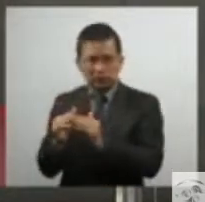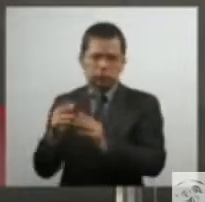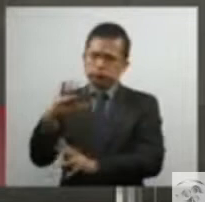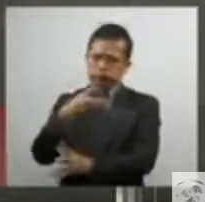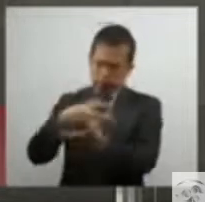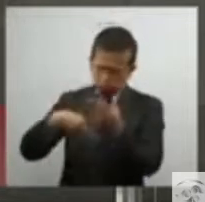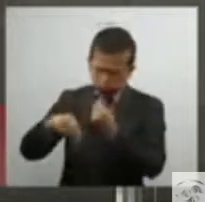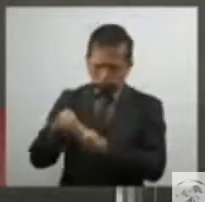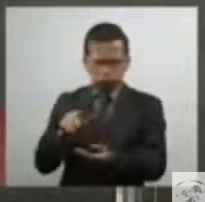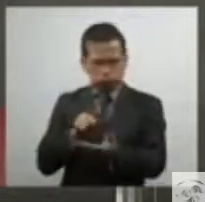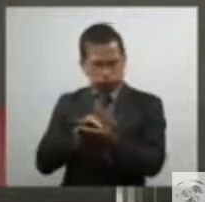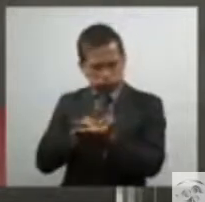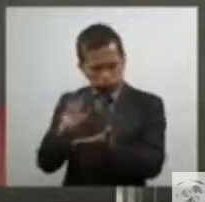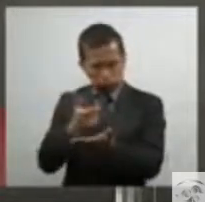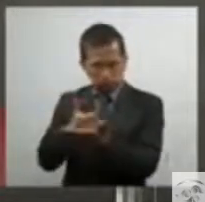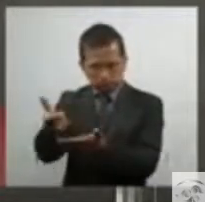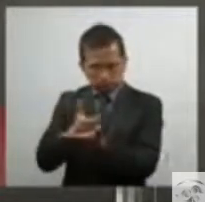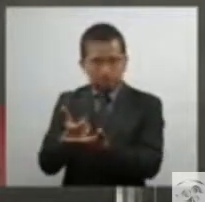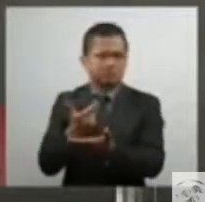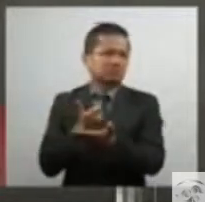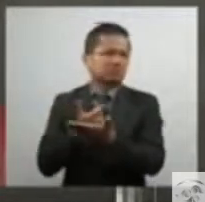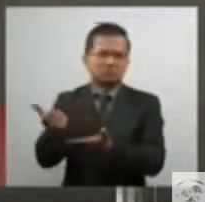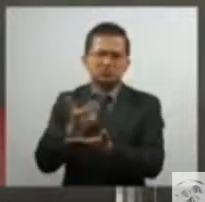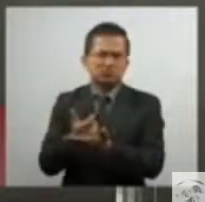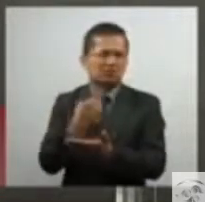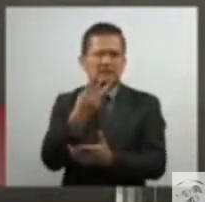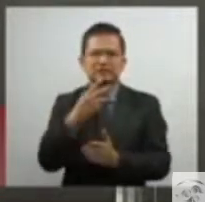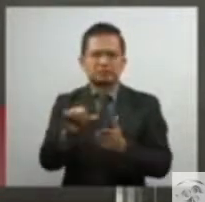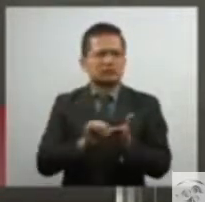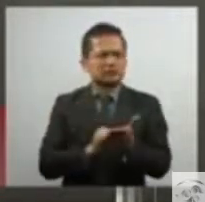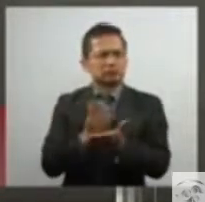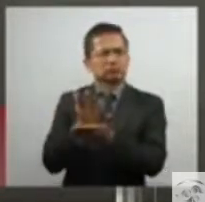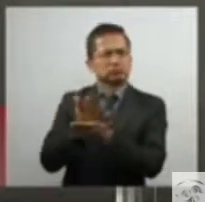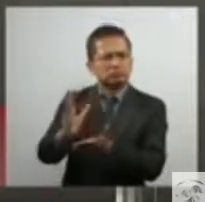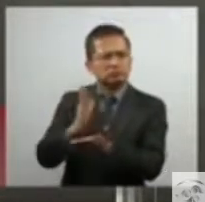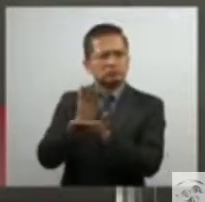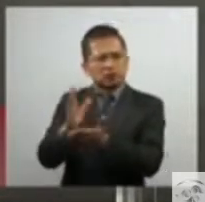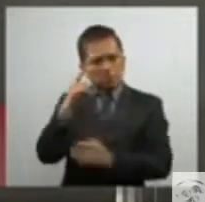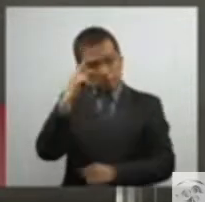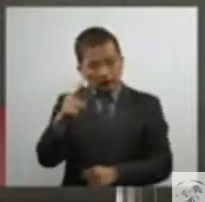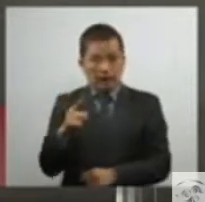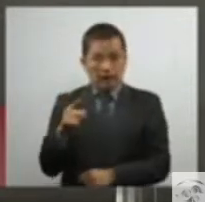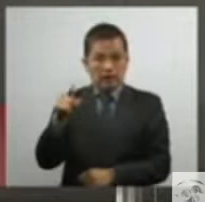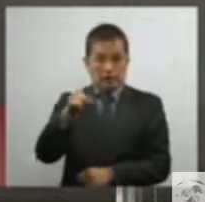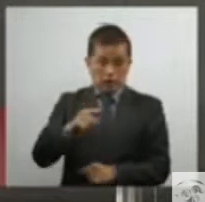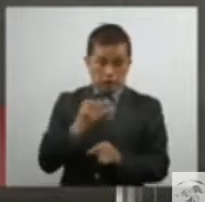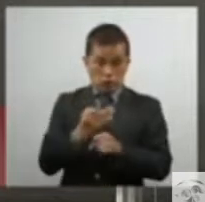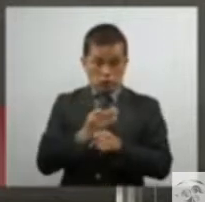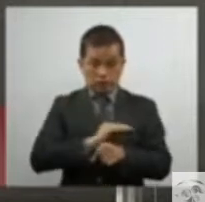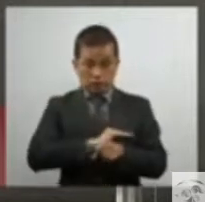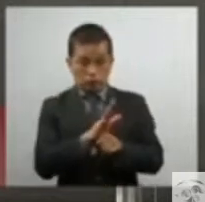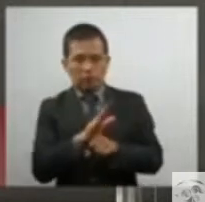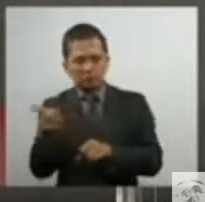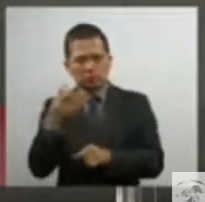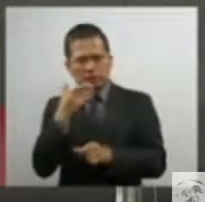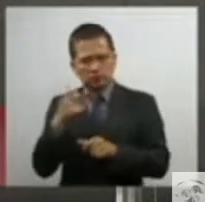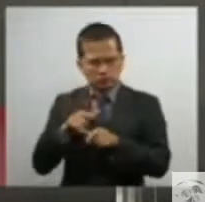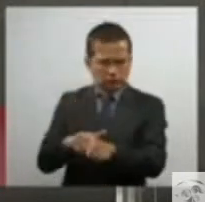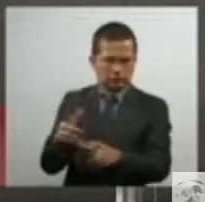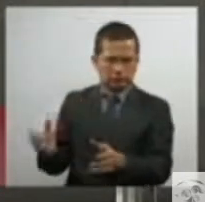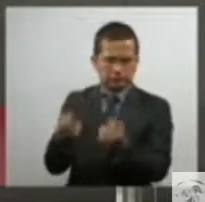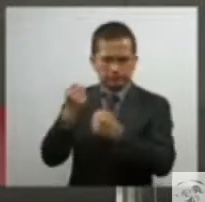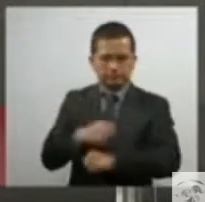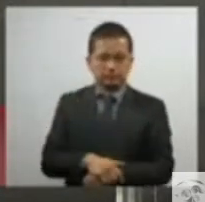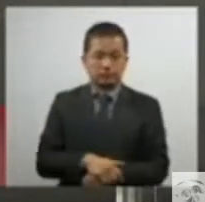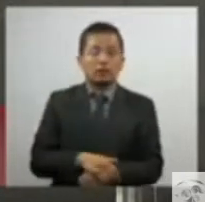un salario mínimo de 3 meses para enfrentar los estragos de la pandemia. A la fecha, afortunadamente, el universo es de